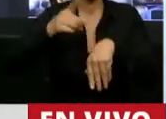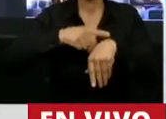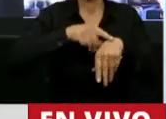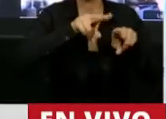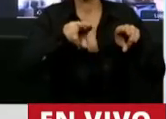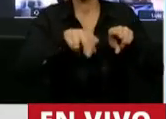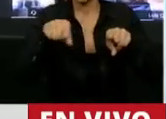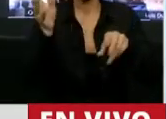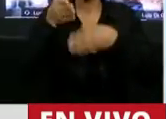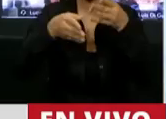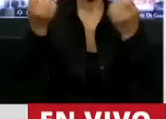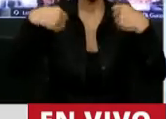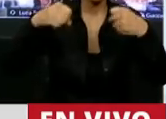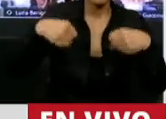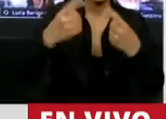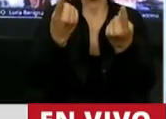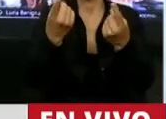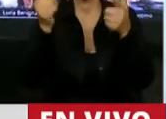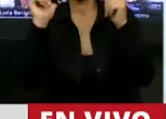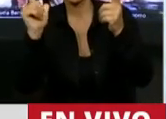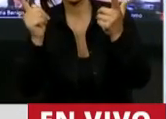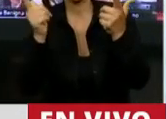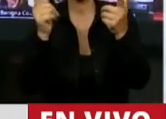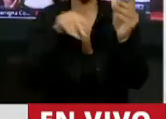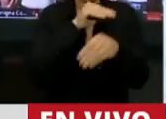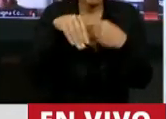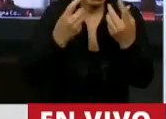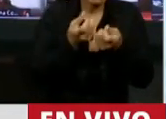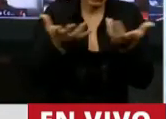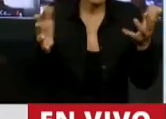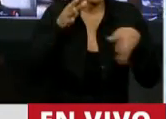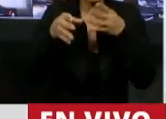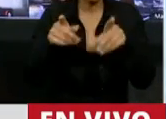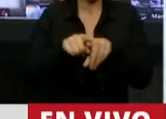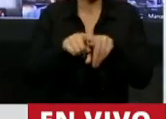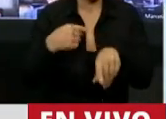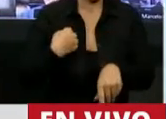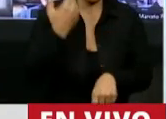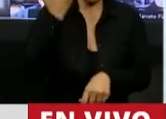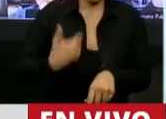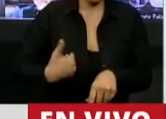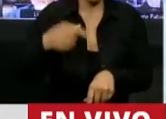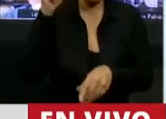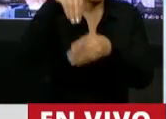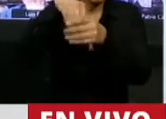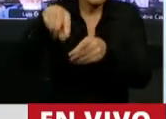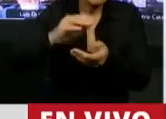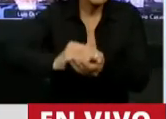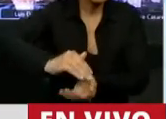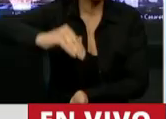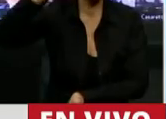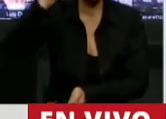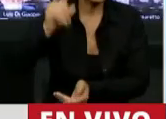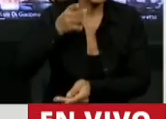a realizar actividades deportivas, recreativas. Muchos, como es mi caso, nos hemos criado en